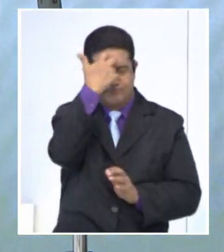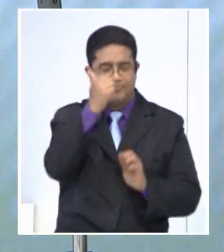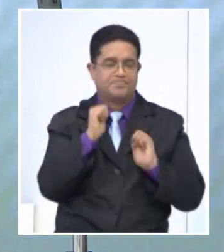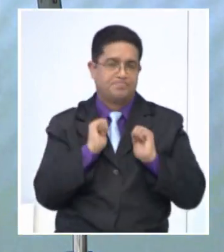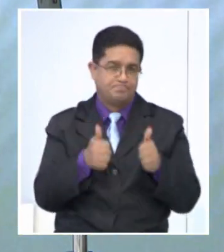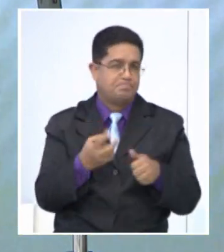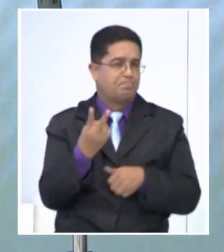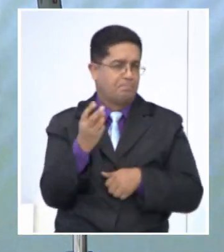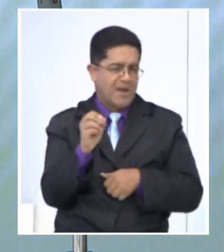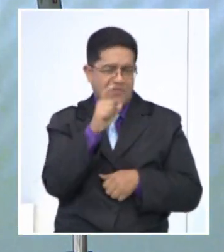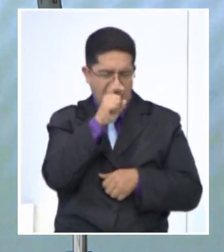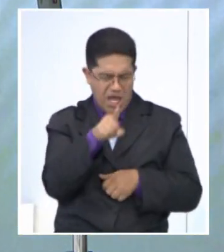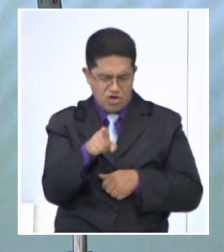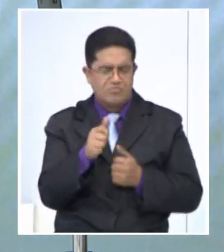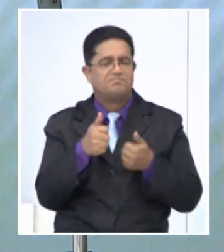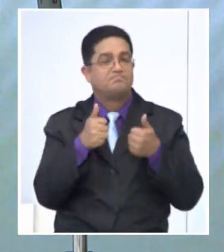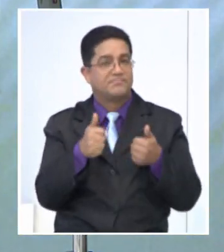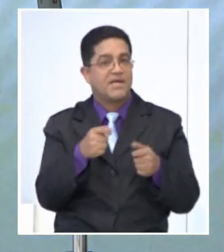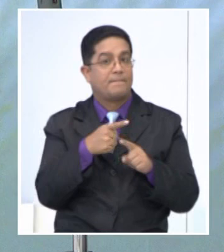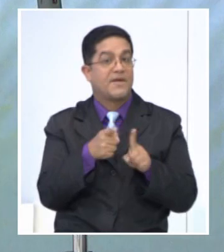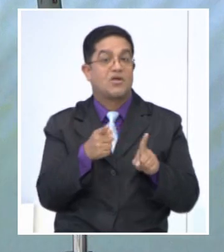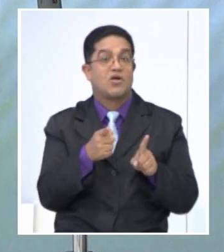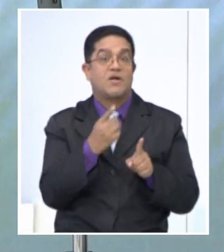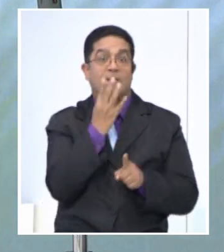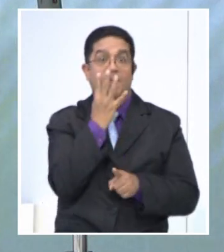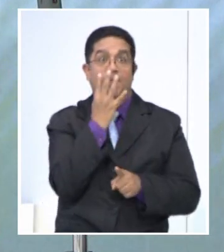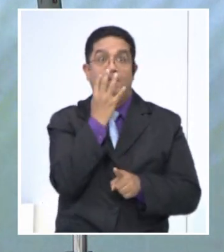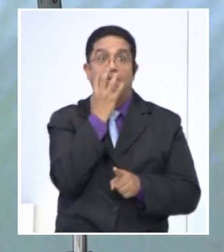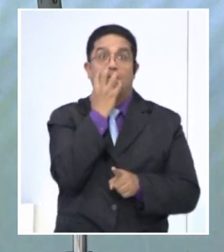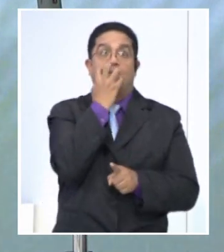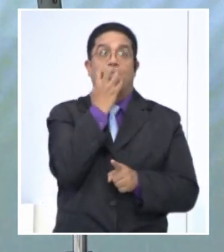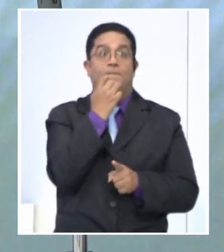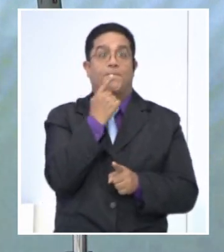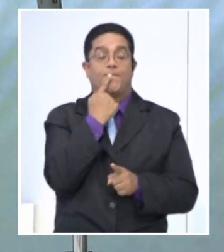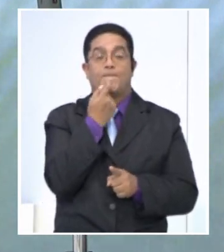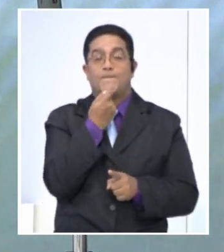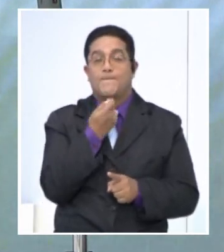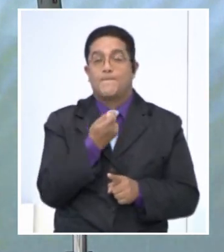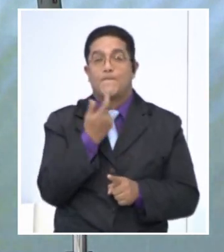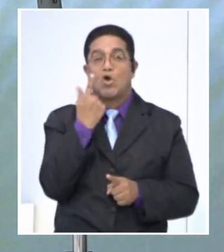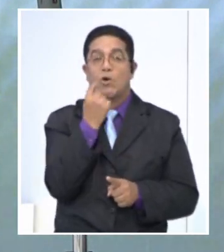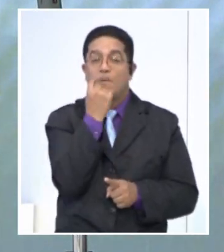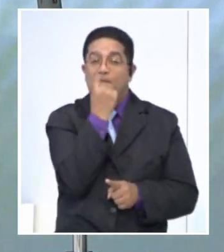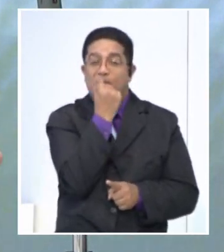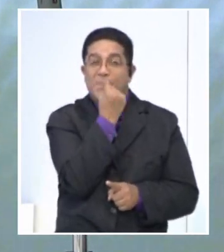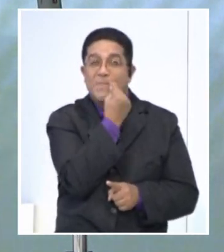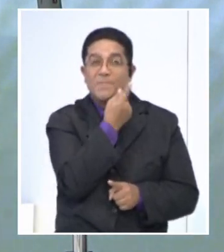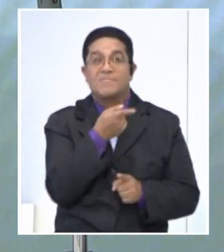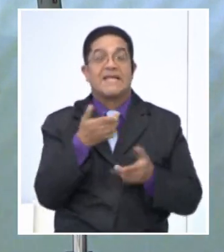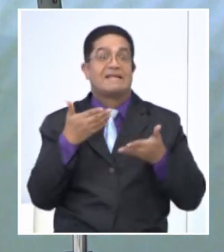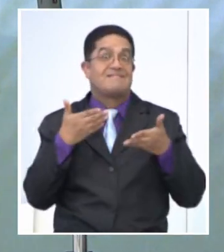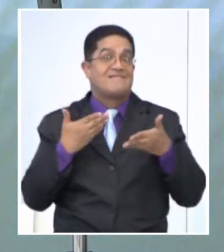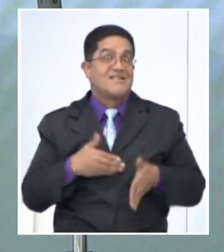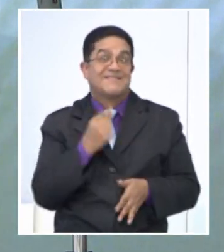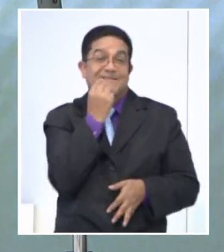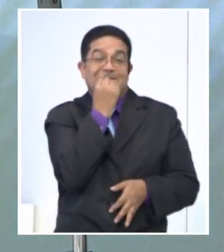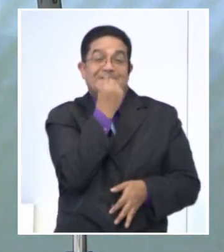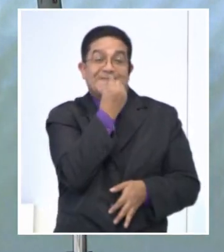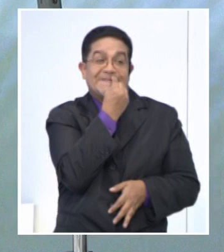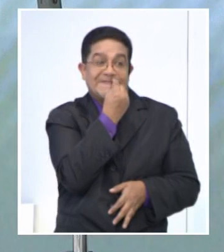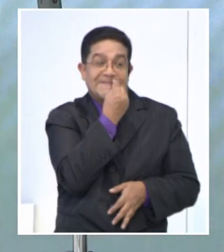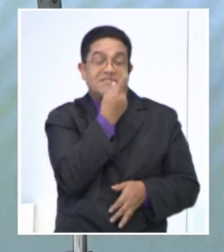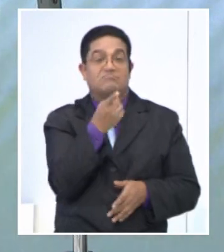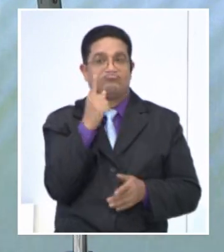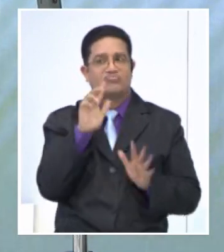pasa nada. Si no tienes labios Sin abusar. exacto, sin abusar, no tienes labios, naciste con unos labios muy chiquiticos y a los 18